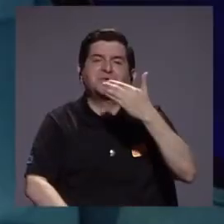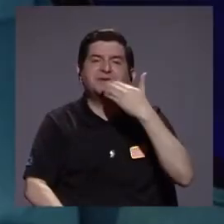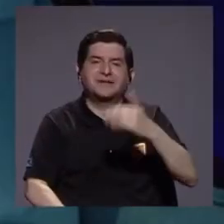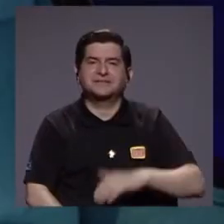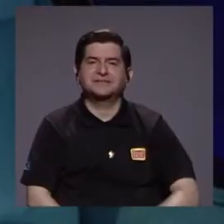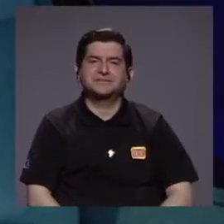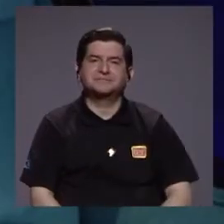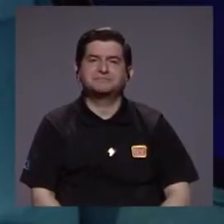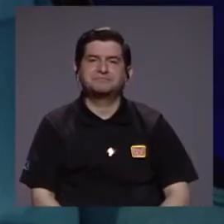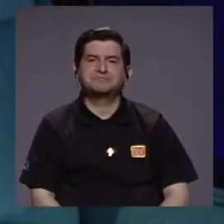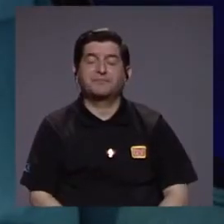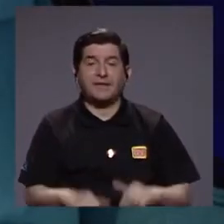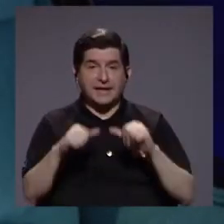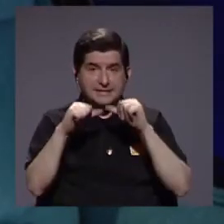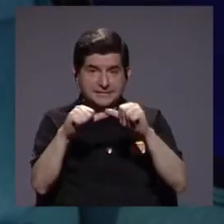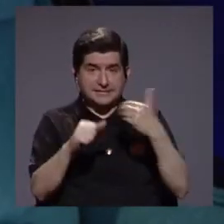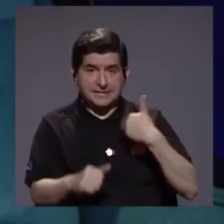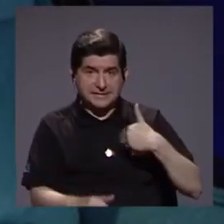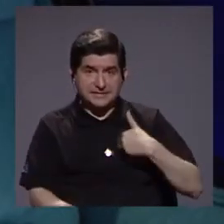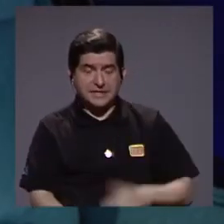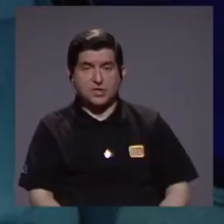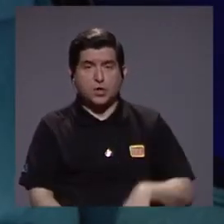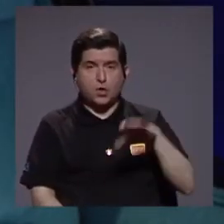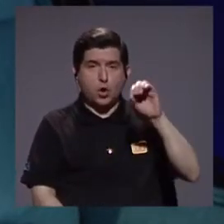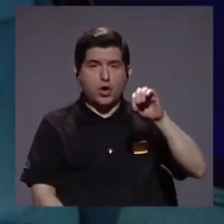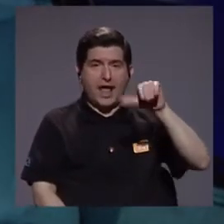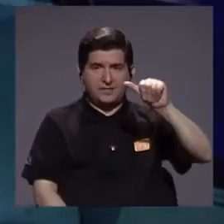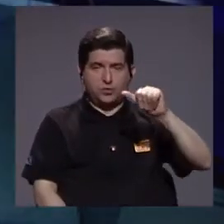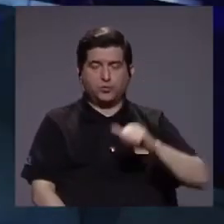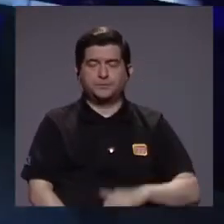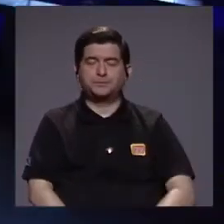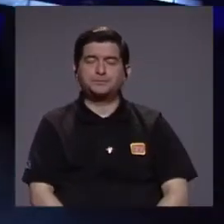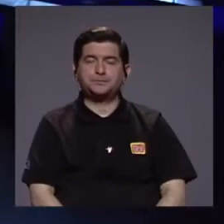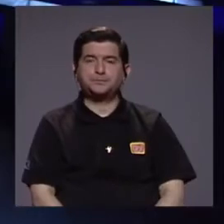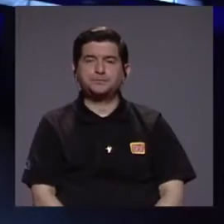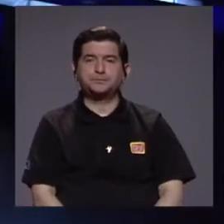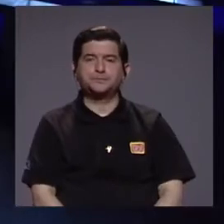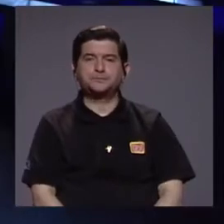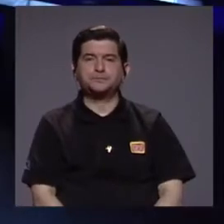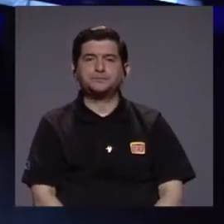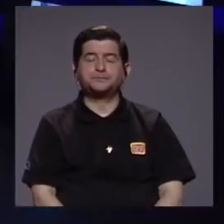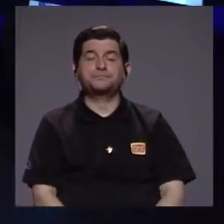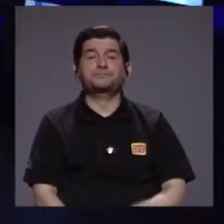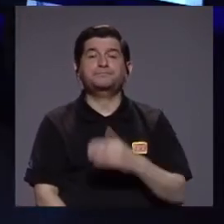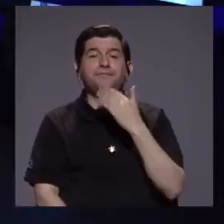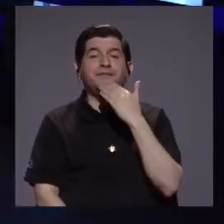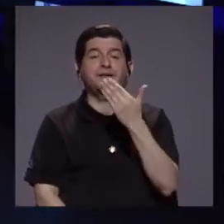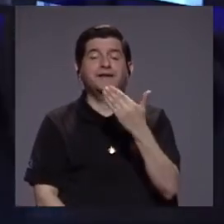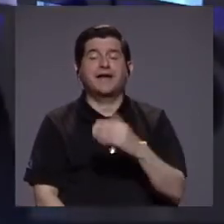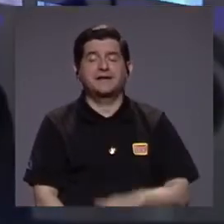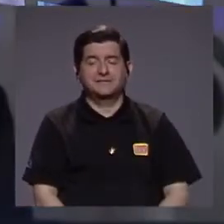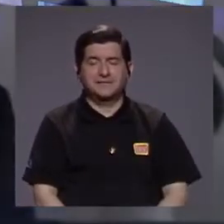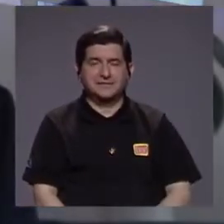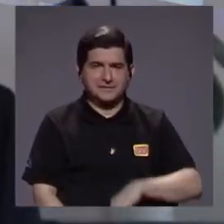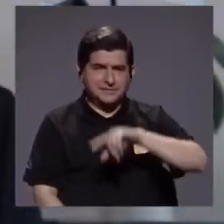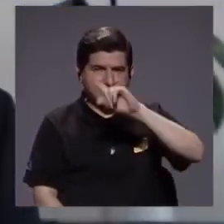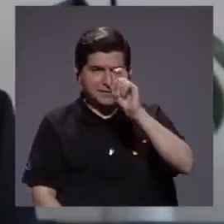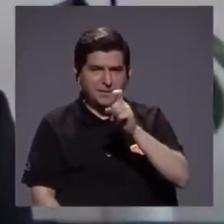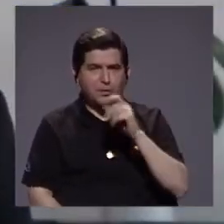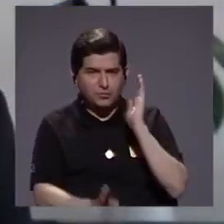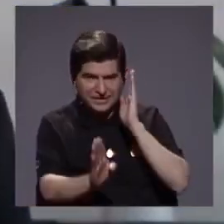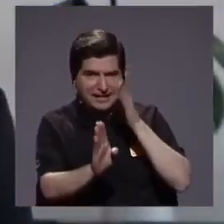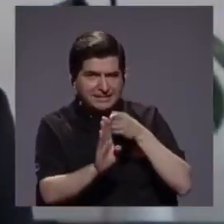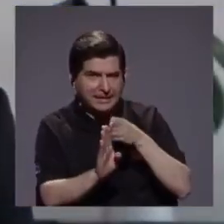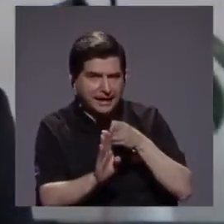gracias. Continuamos con el señor Orlando Arrieta. Muchas gracias, Sebastián. Su pregunta fue muy